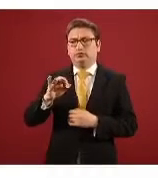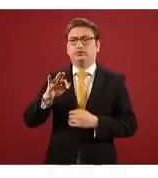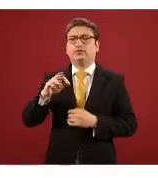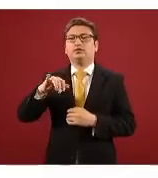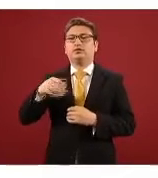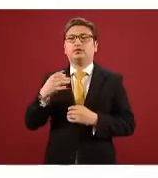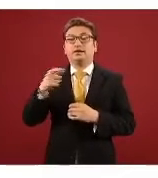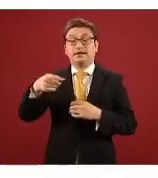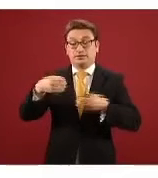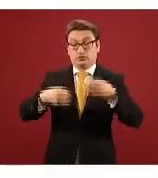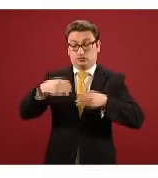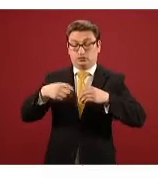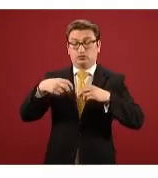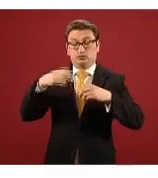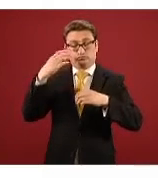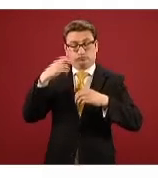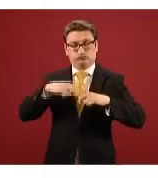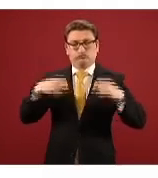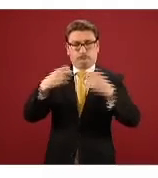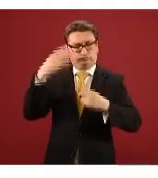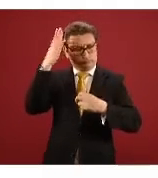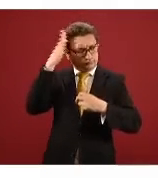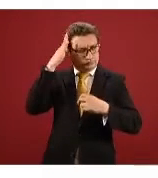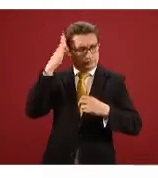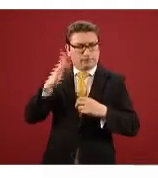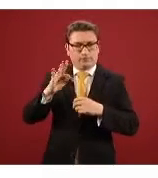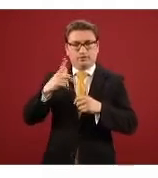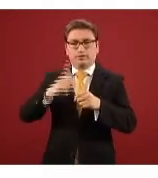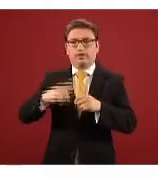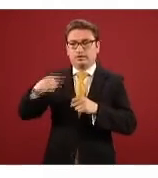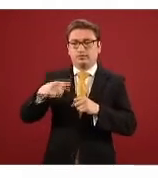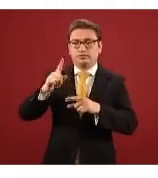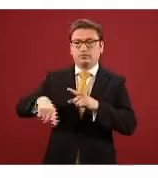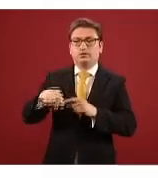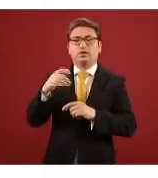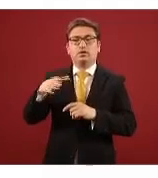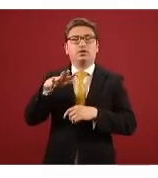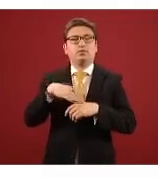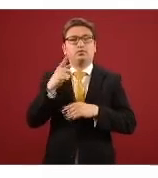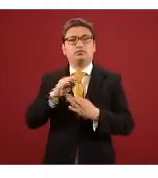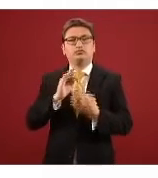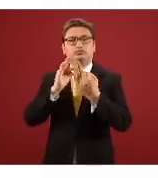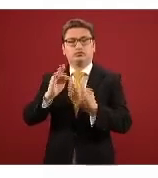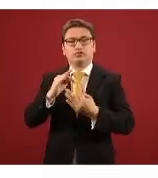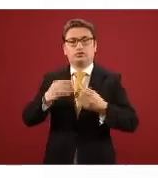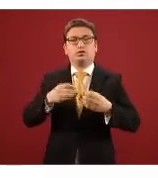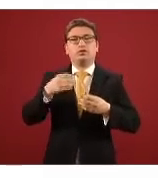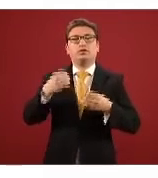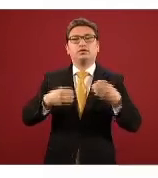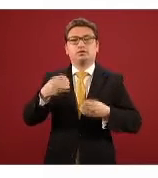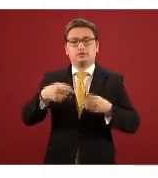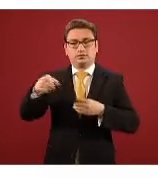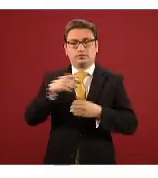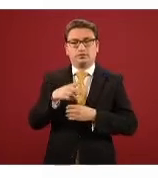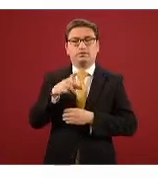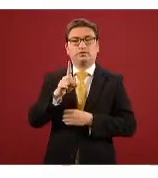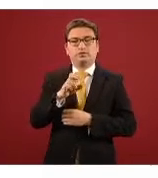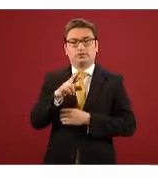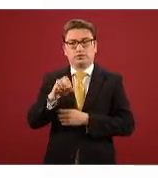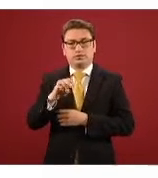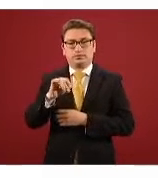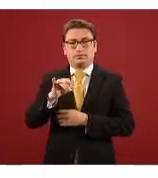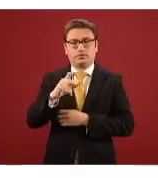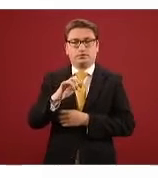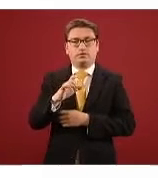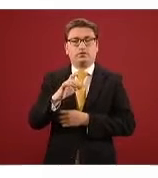de un magistrado federal ante la Fiscalía General de la República, particularmente ante la Fiscalía Anticorrupción. La doctora María de la Luz Mijangos